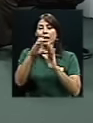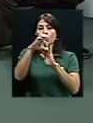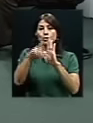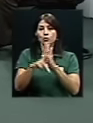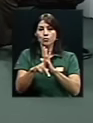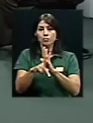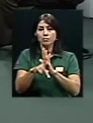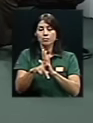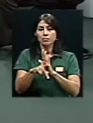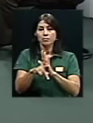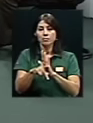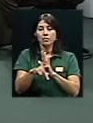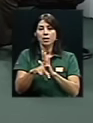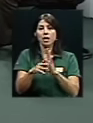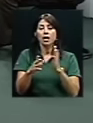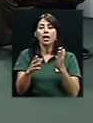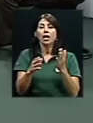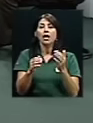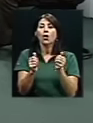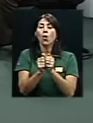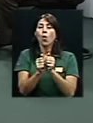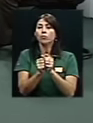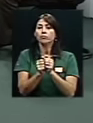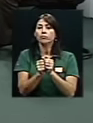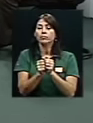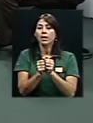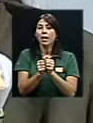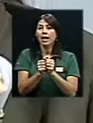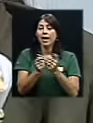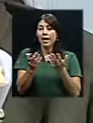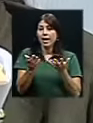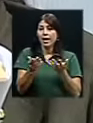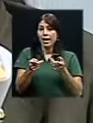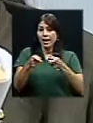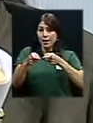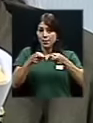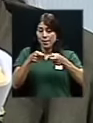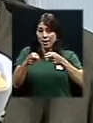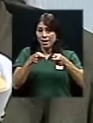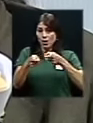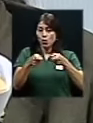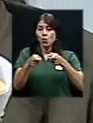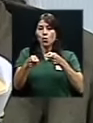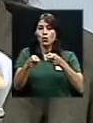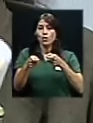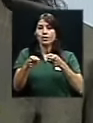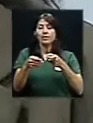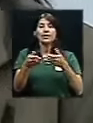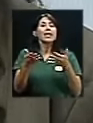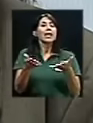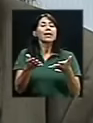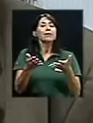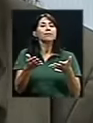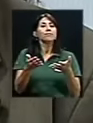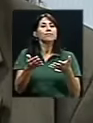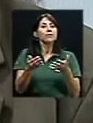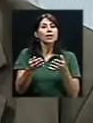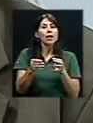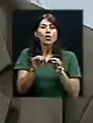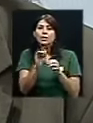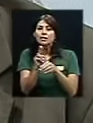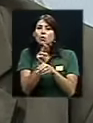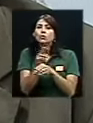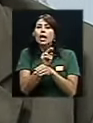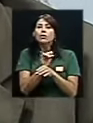Constitución Política, con el manejo que hacen prácticamente de el secretismo,